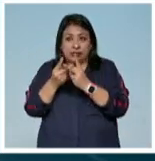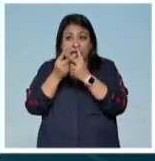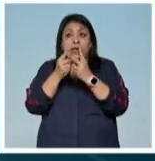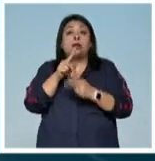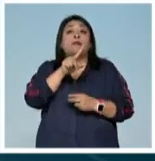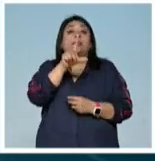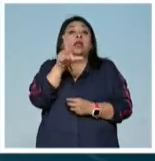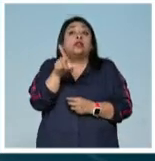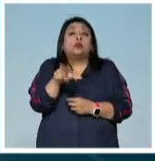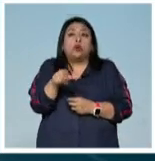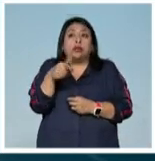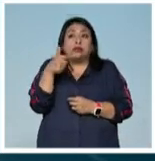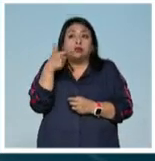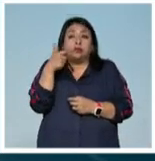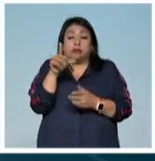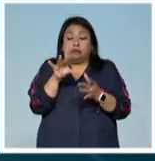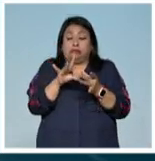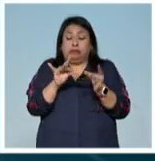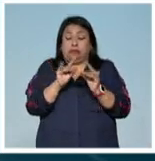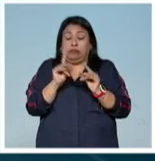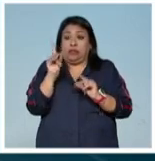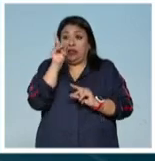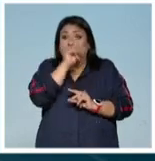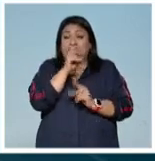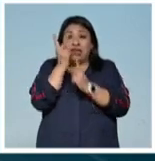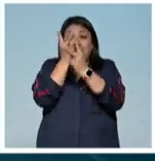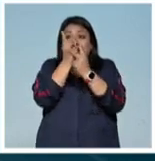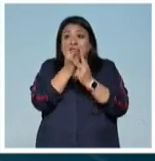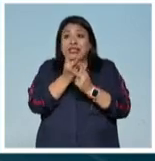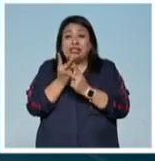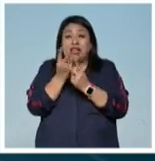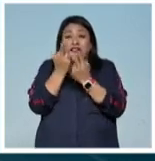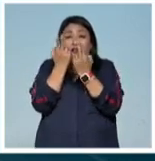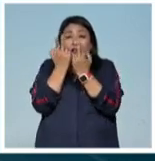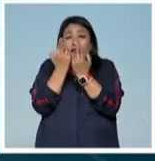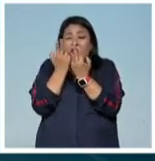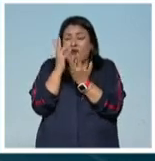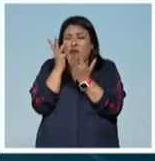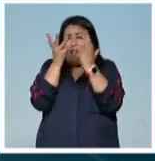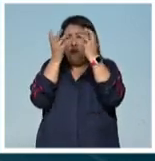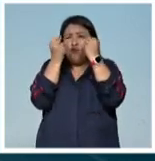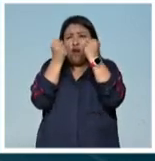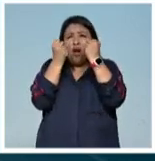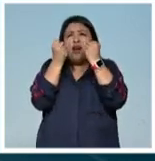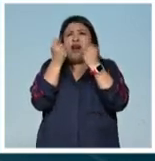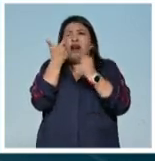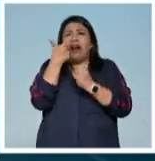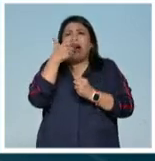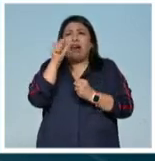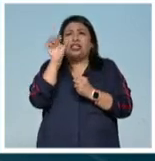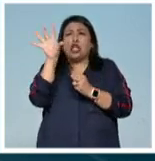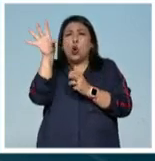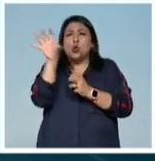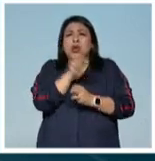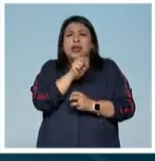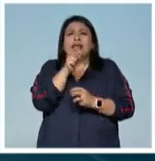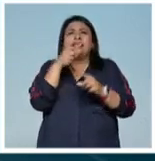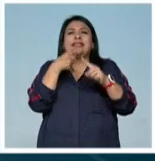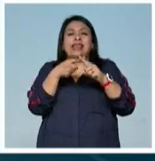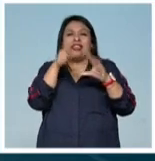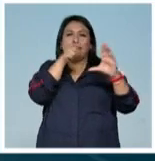que sigue es difícil de dimensionar. La estrella es triturada violentamente y sus gases son tragados por el